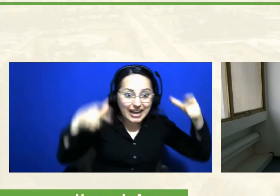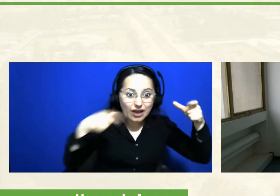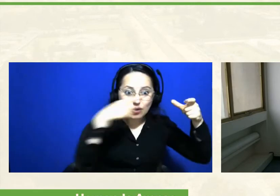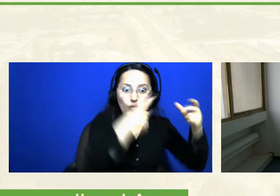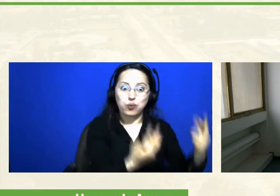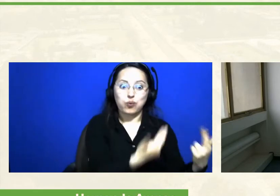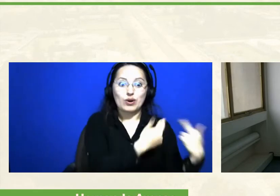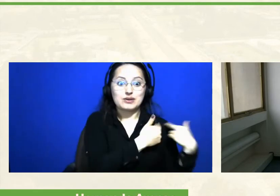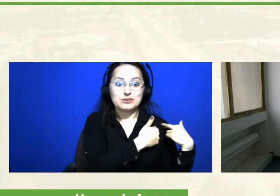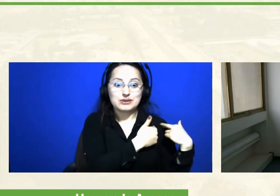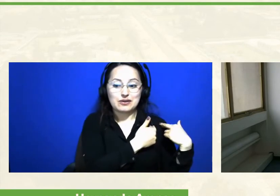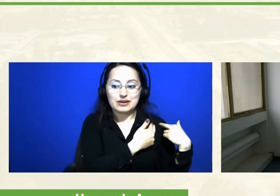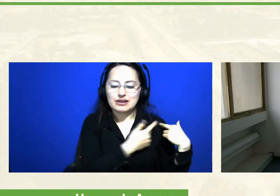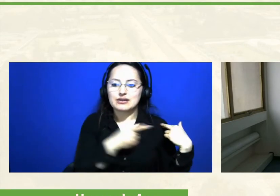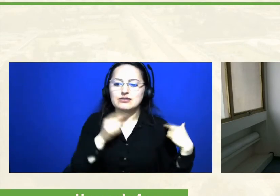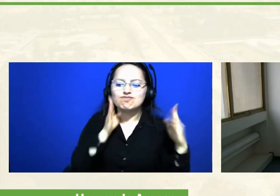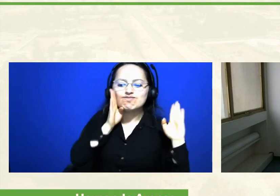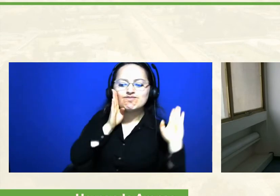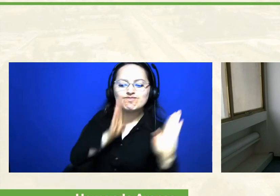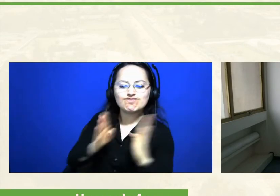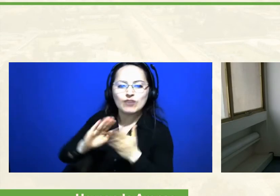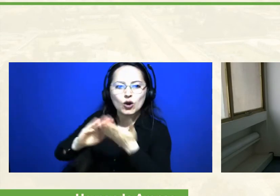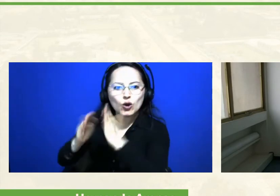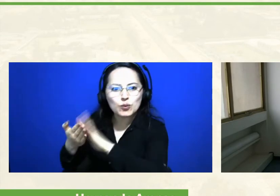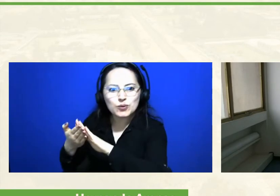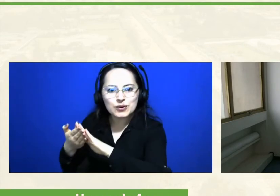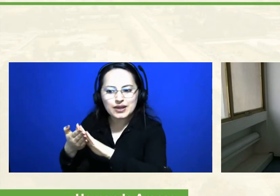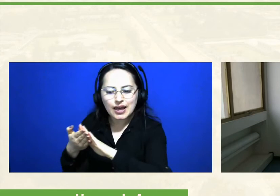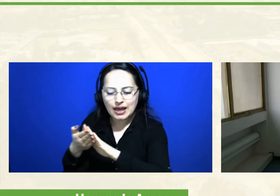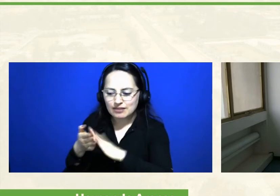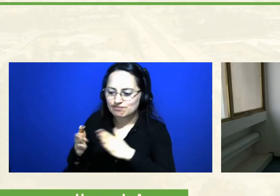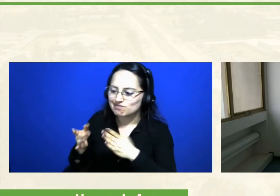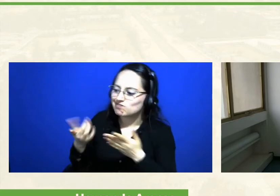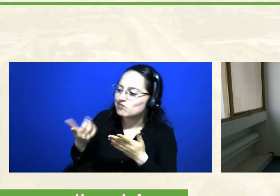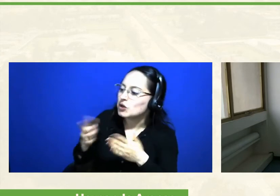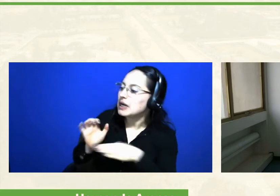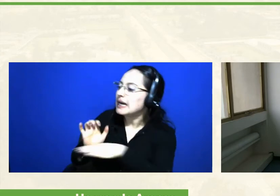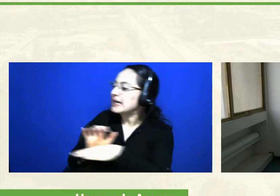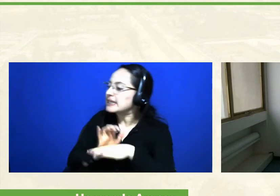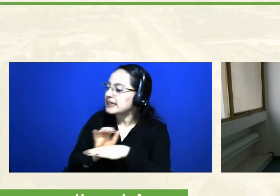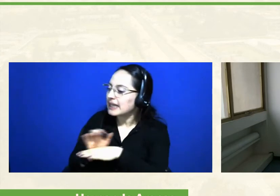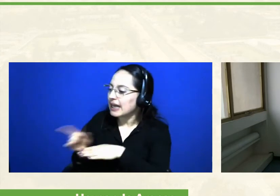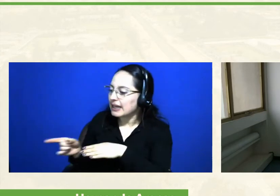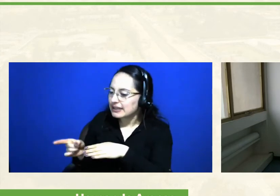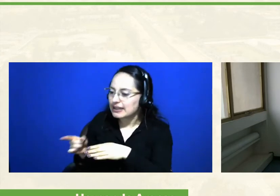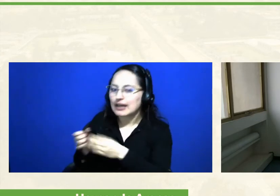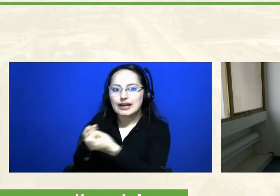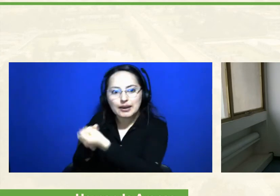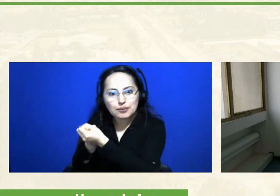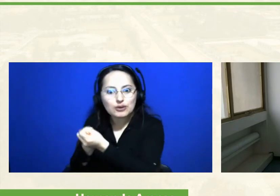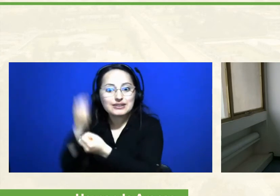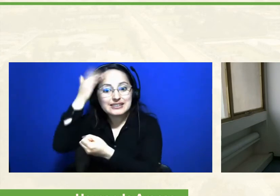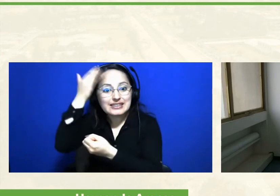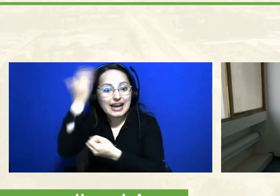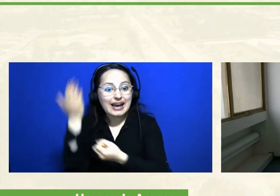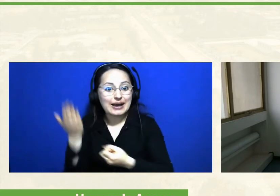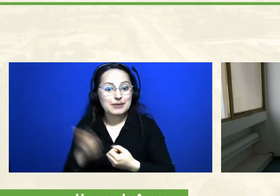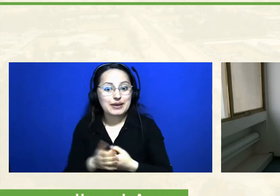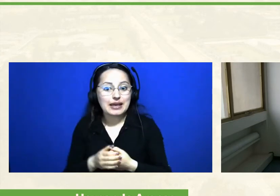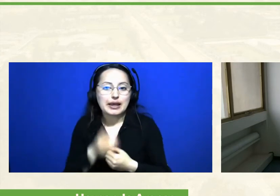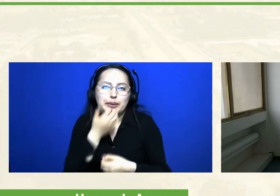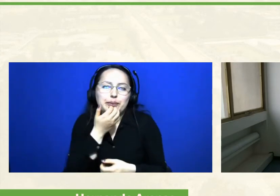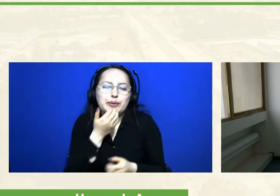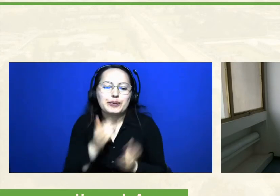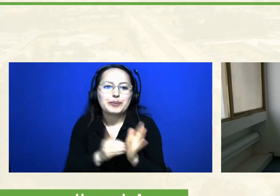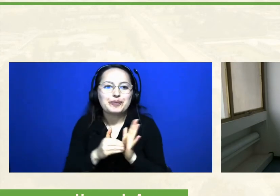cómo funcionan las comunidades y lo institucionaliza de alguna manera. El bazar de barrio, cuando